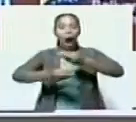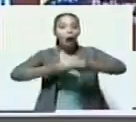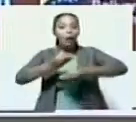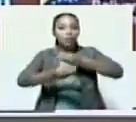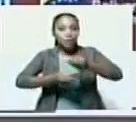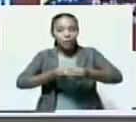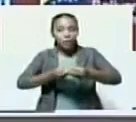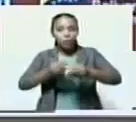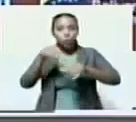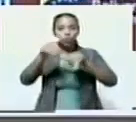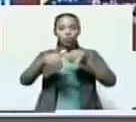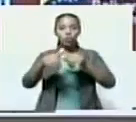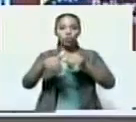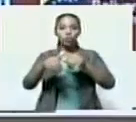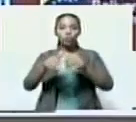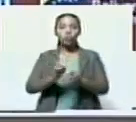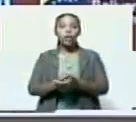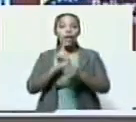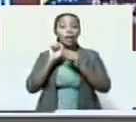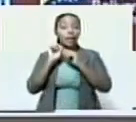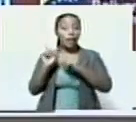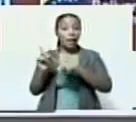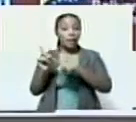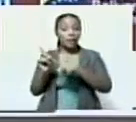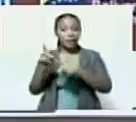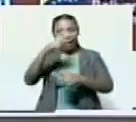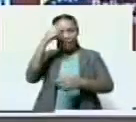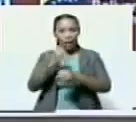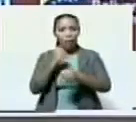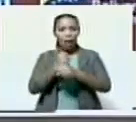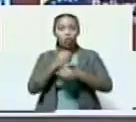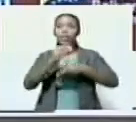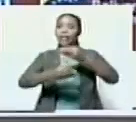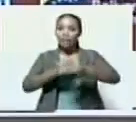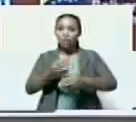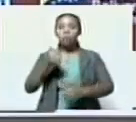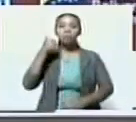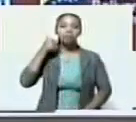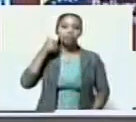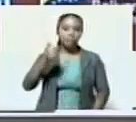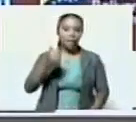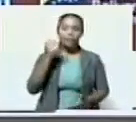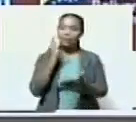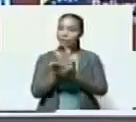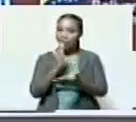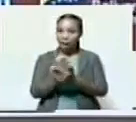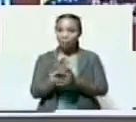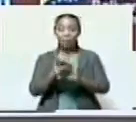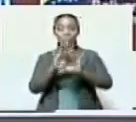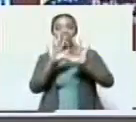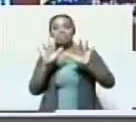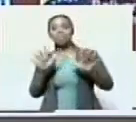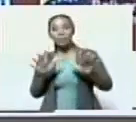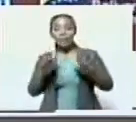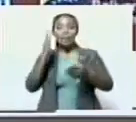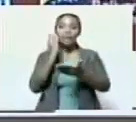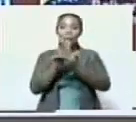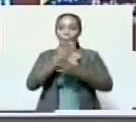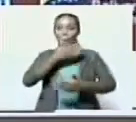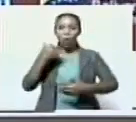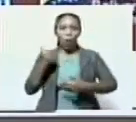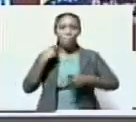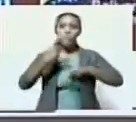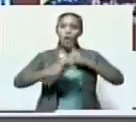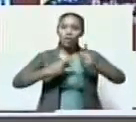voto. Y concluimos esa operación de manera exitosa, como siempre, brillante, mejorando siempre los